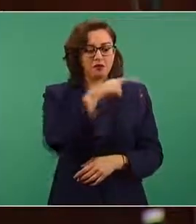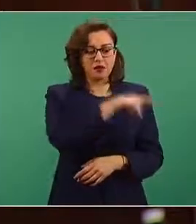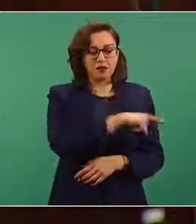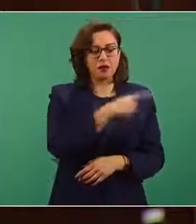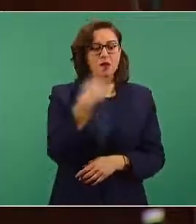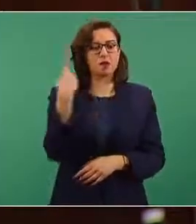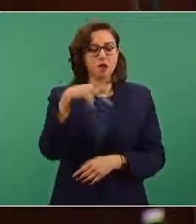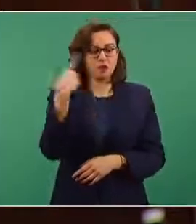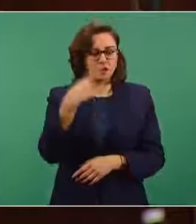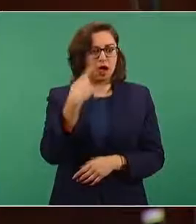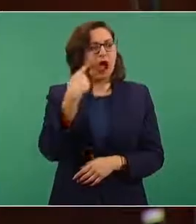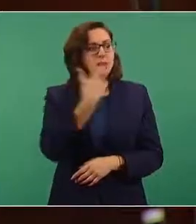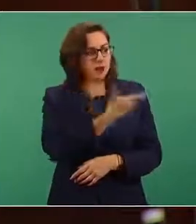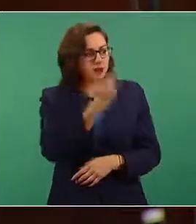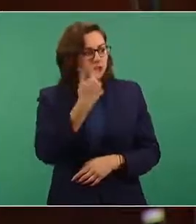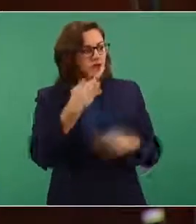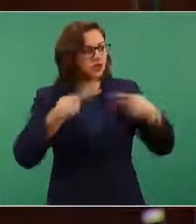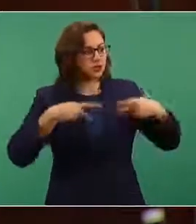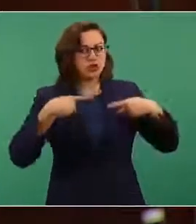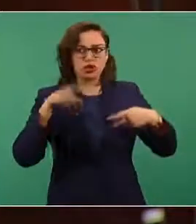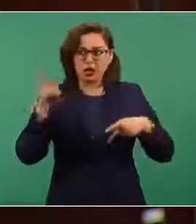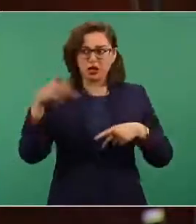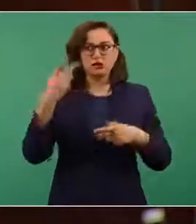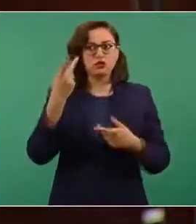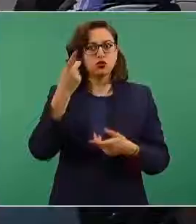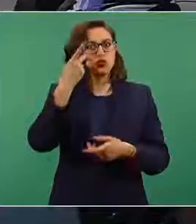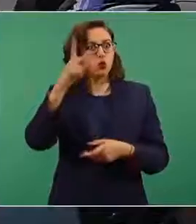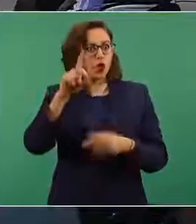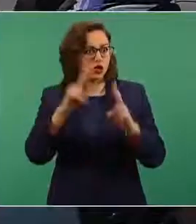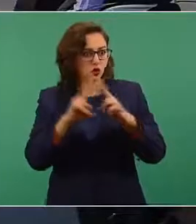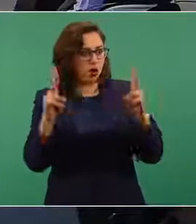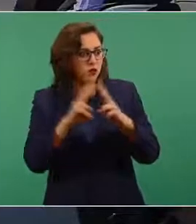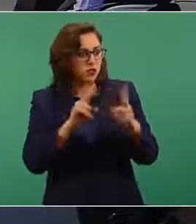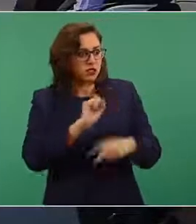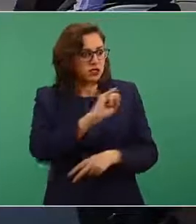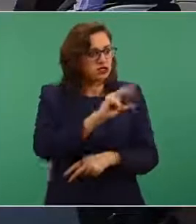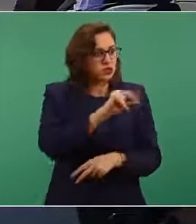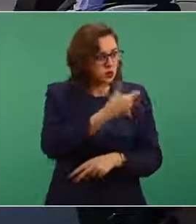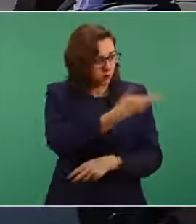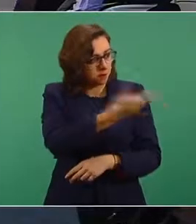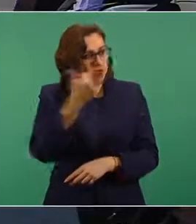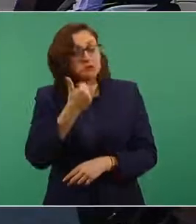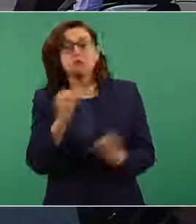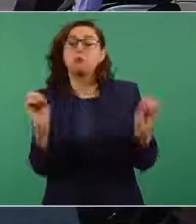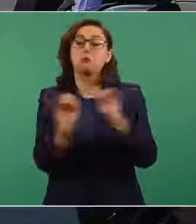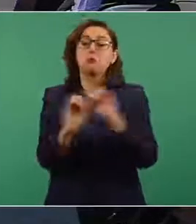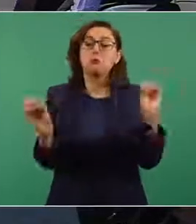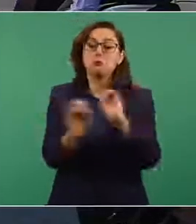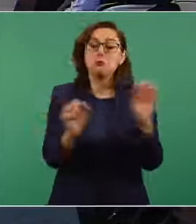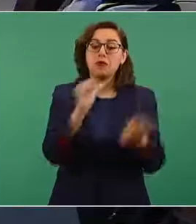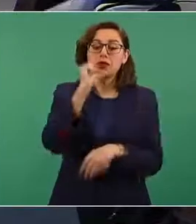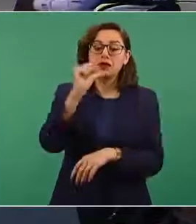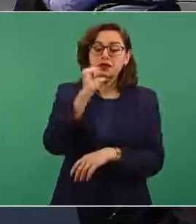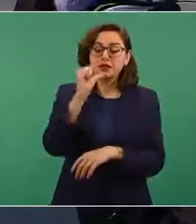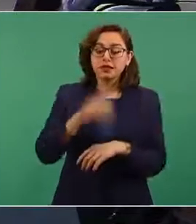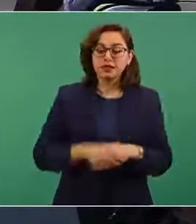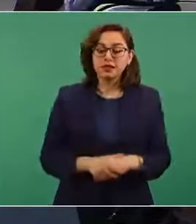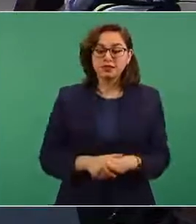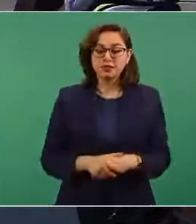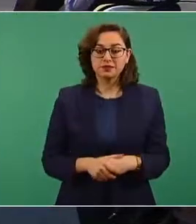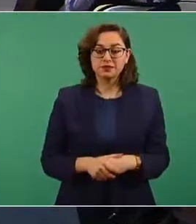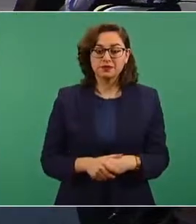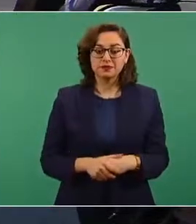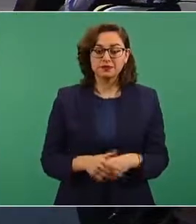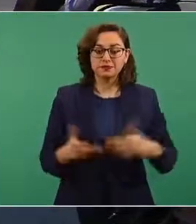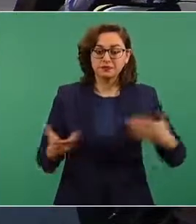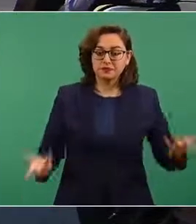colaborar. Entonces arman ahí y deciden, el juez nunca toma en cuenta lo que dice el señor, dice, Dios sabe